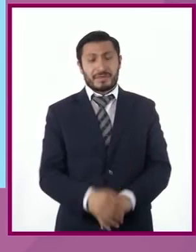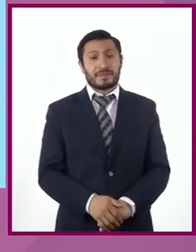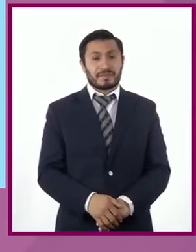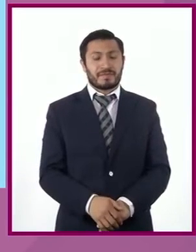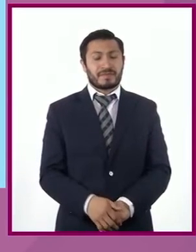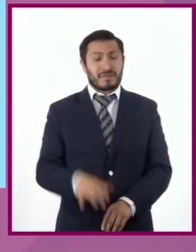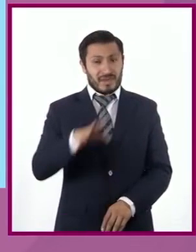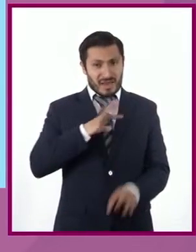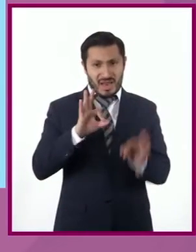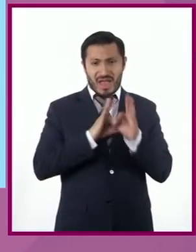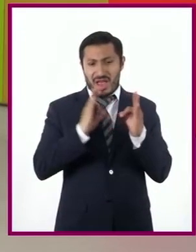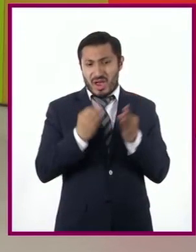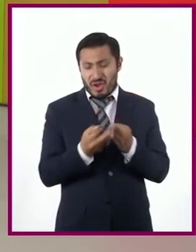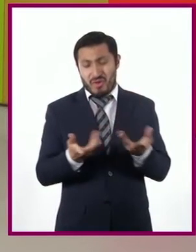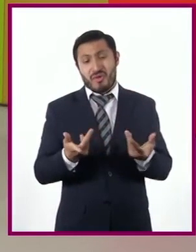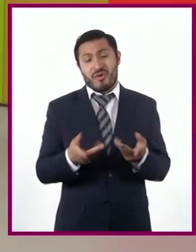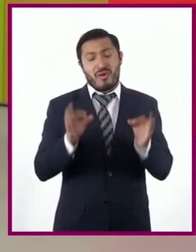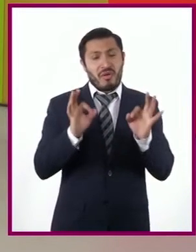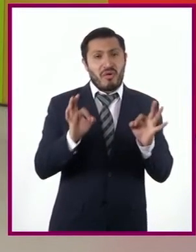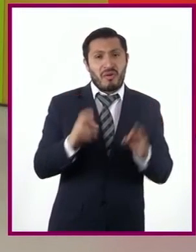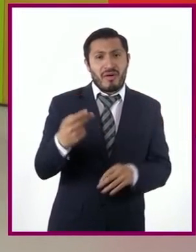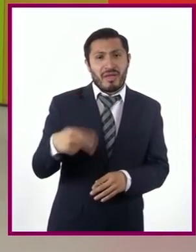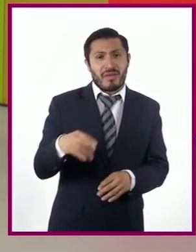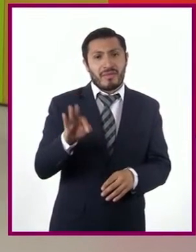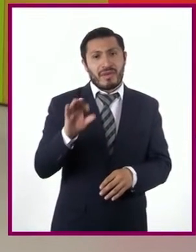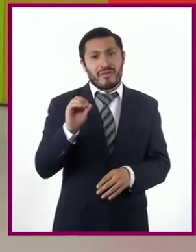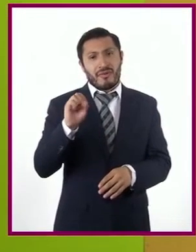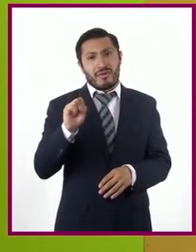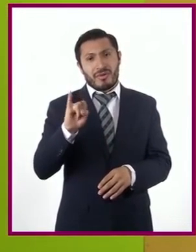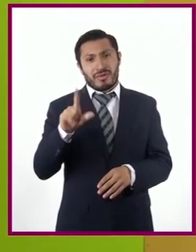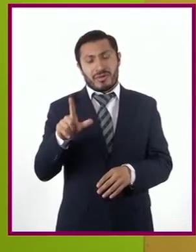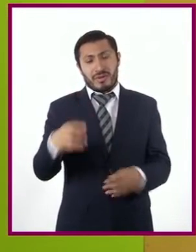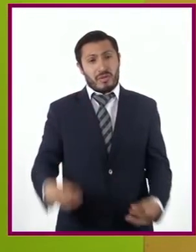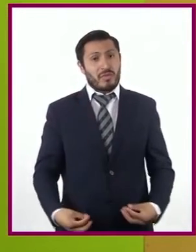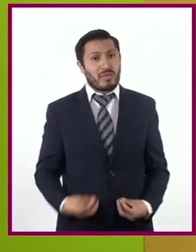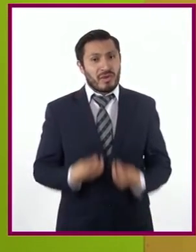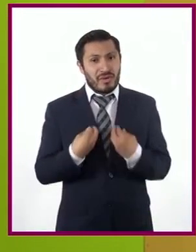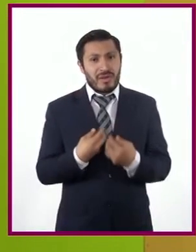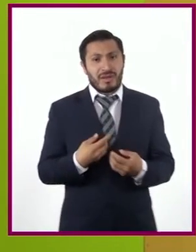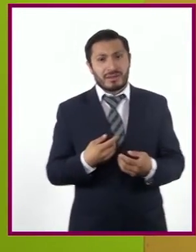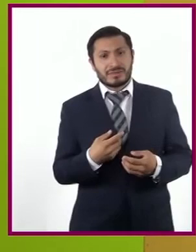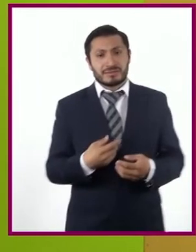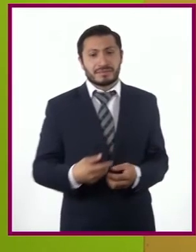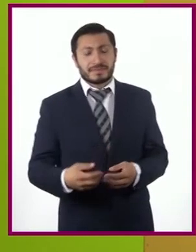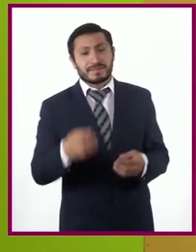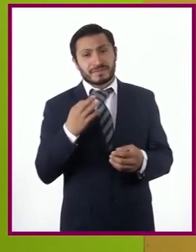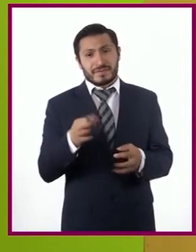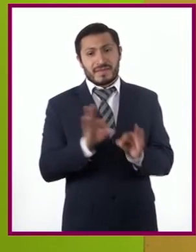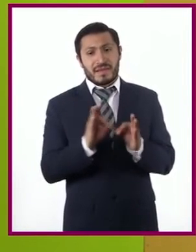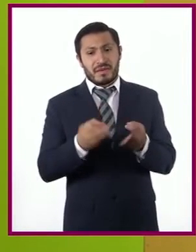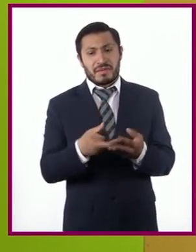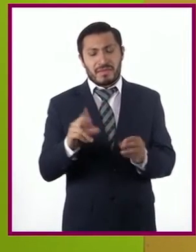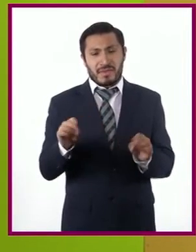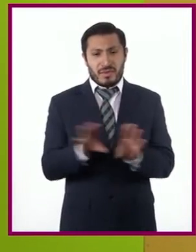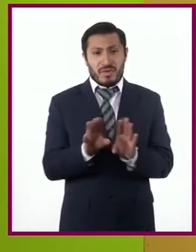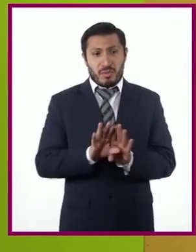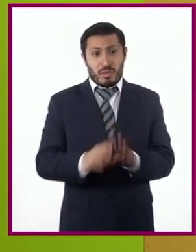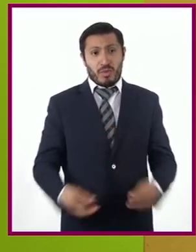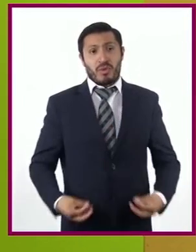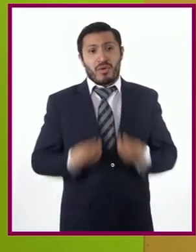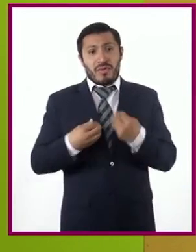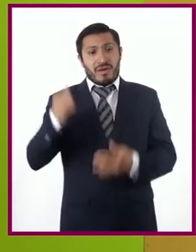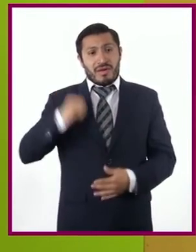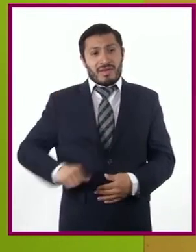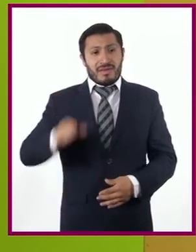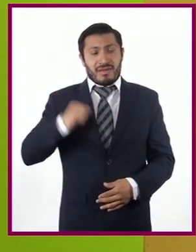Existe un tipo de organismos a los que llamamos fósiles vivientes. Este término no se refiere a una evidencia de vida pasada como